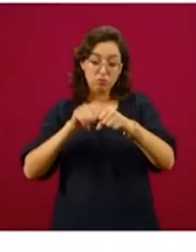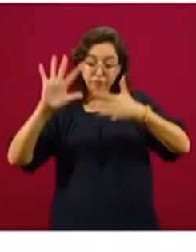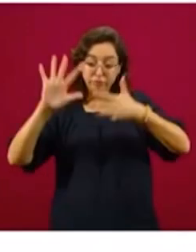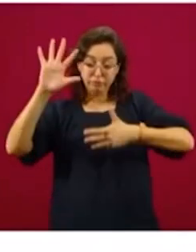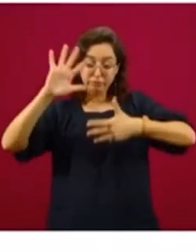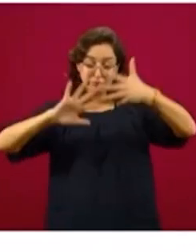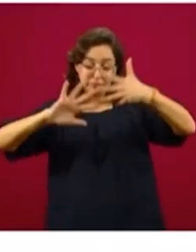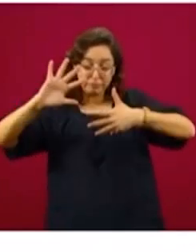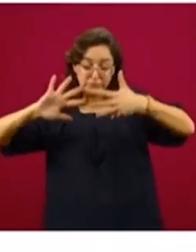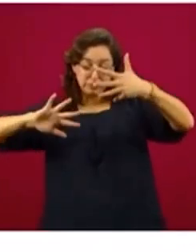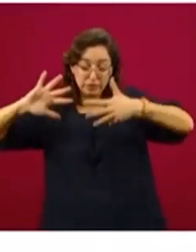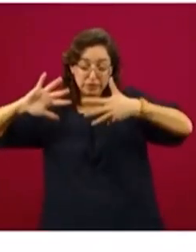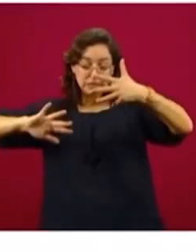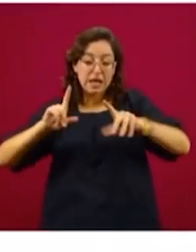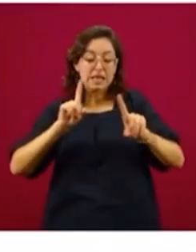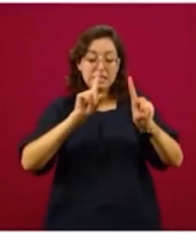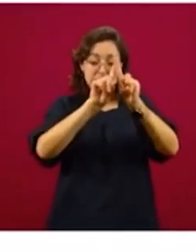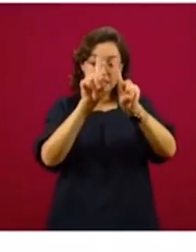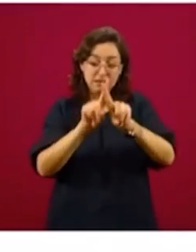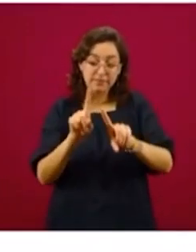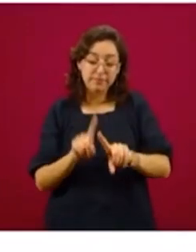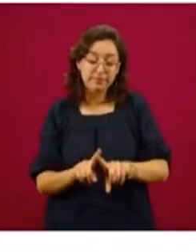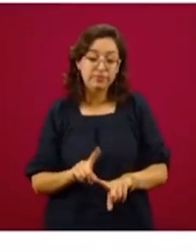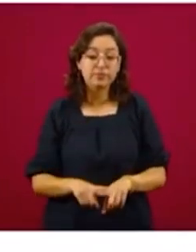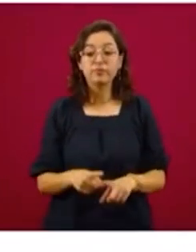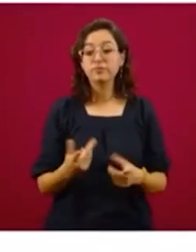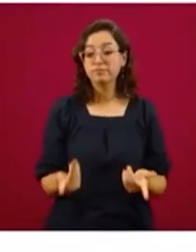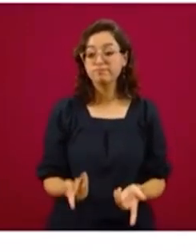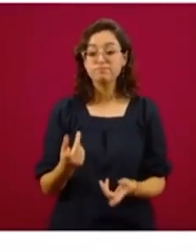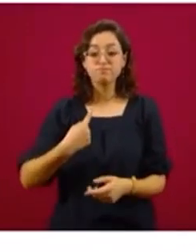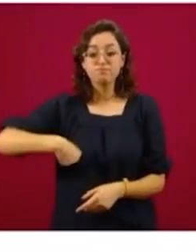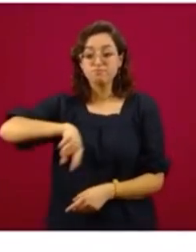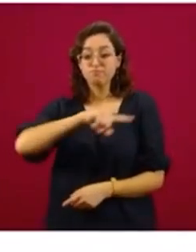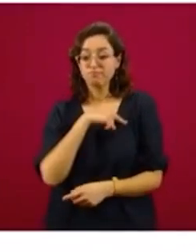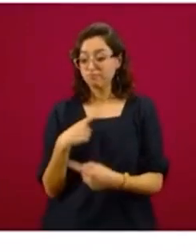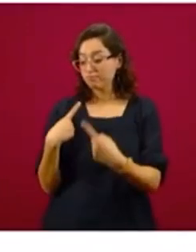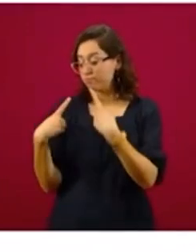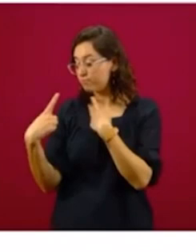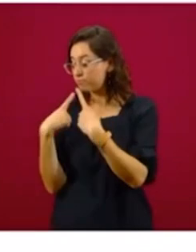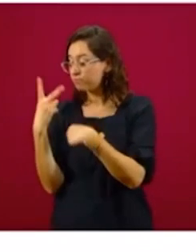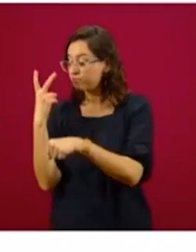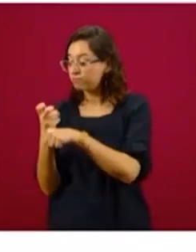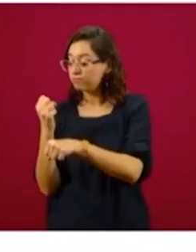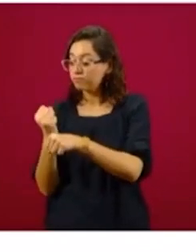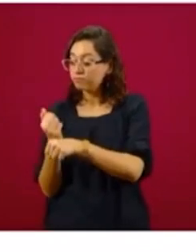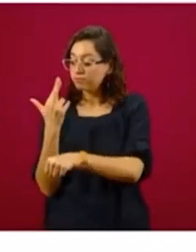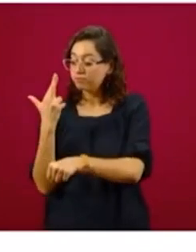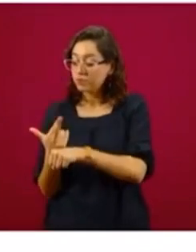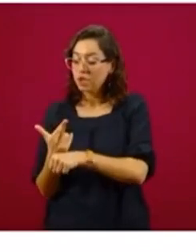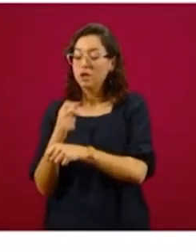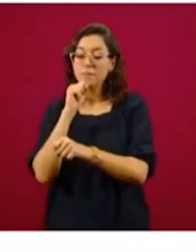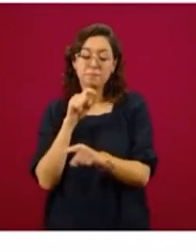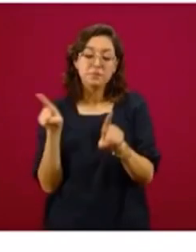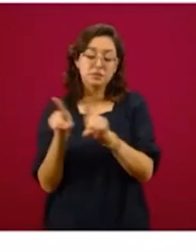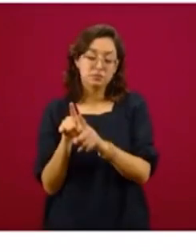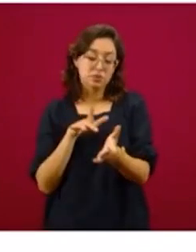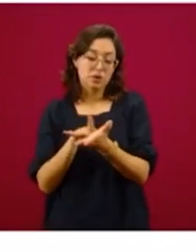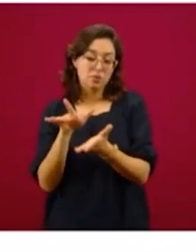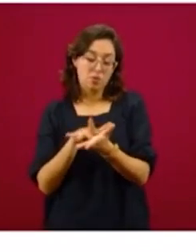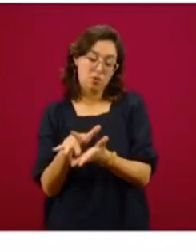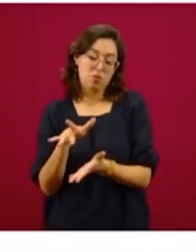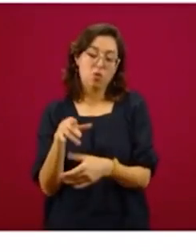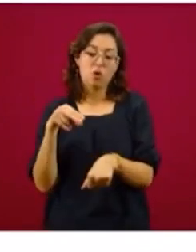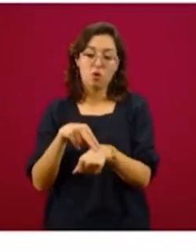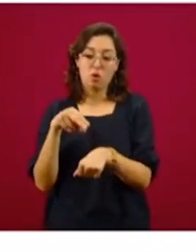viendo la decisión que se tomó en la subsecretaría con el apoyo y decisión del doctor lópez gatell